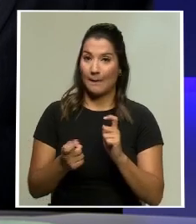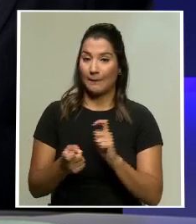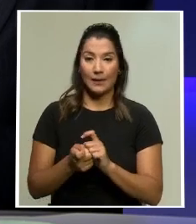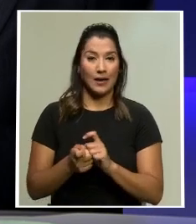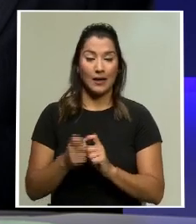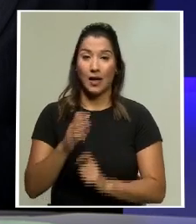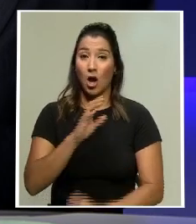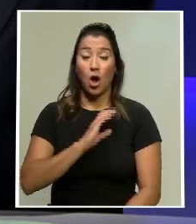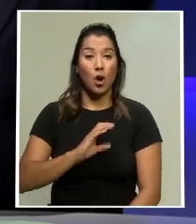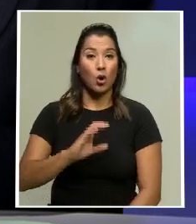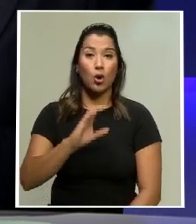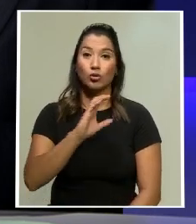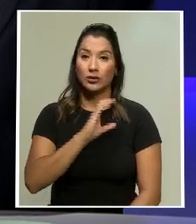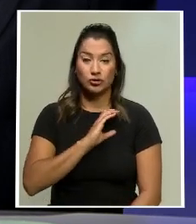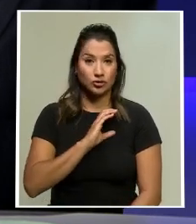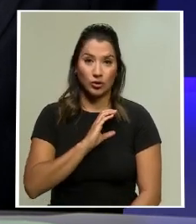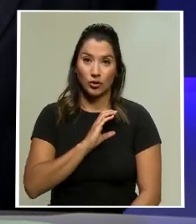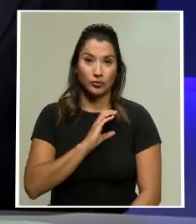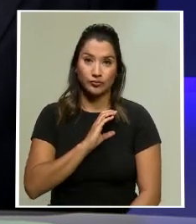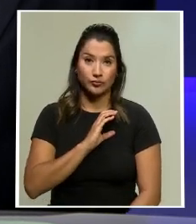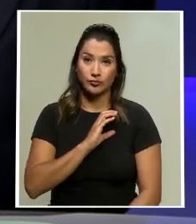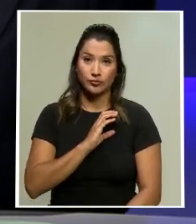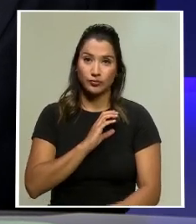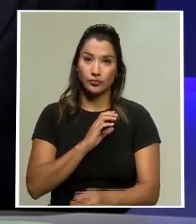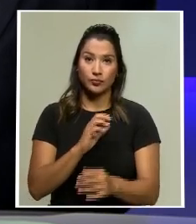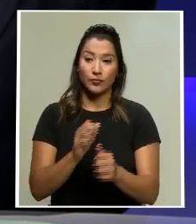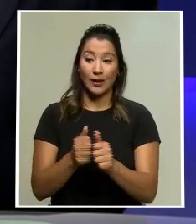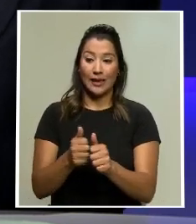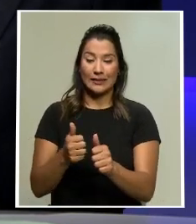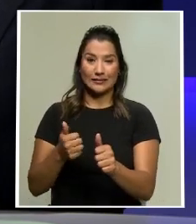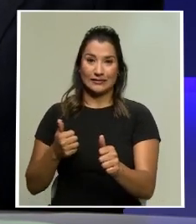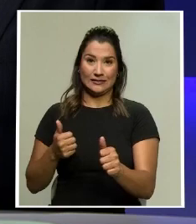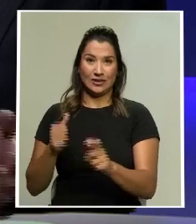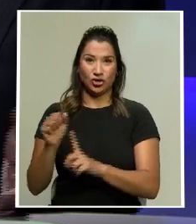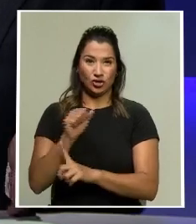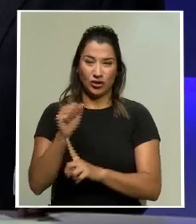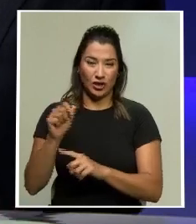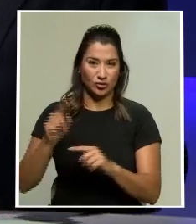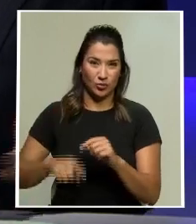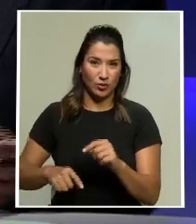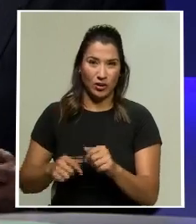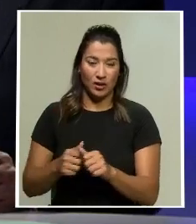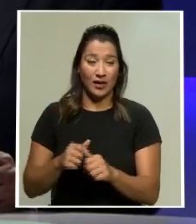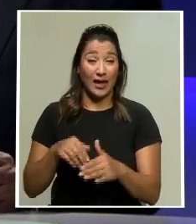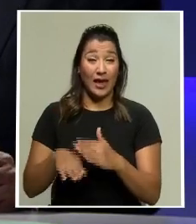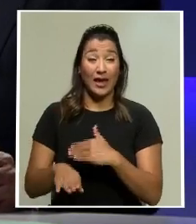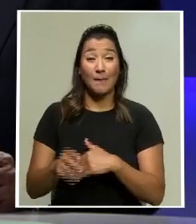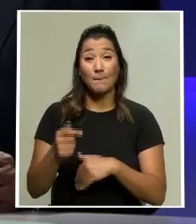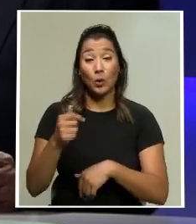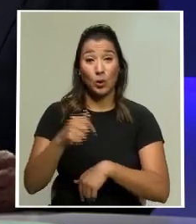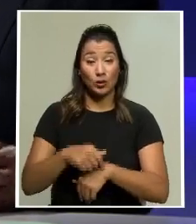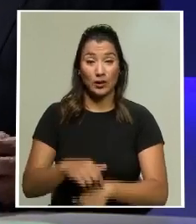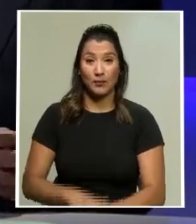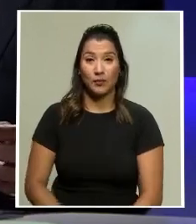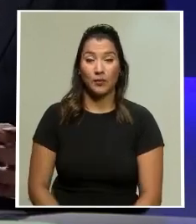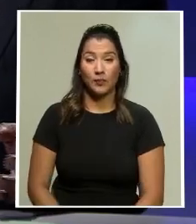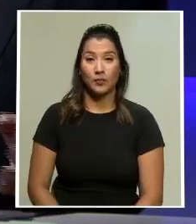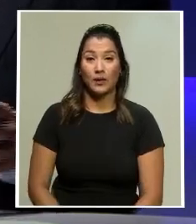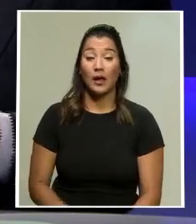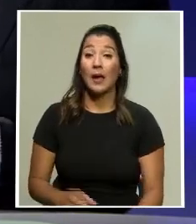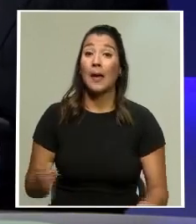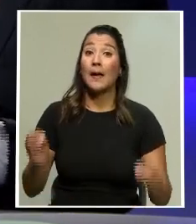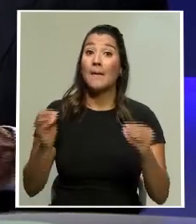condiciones de atraso de una sociedad como la salvadoreña en tan poco tiempo, sobre todo